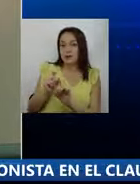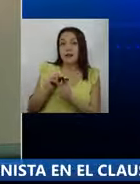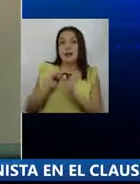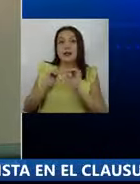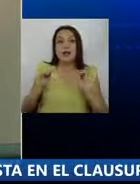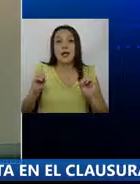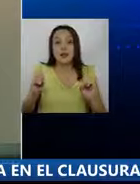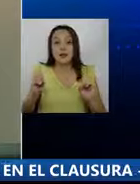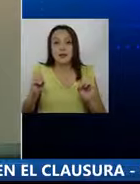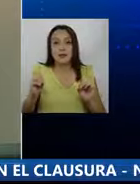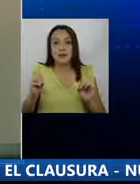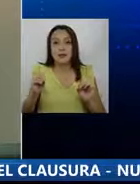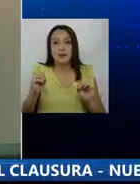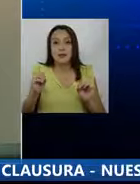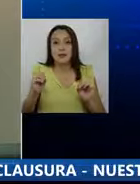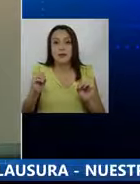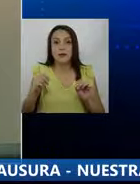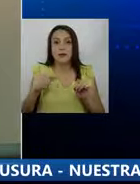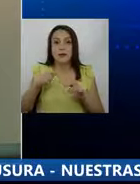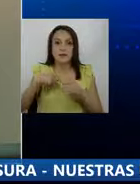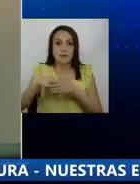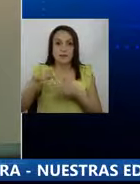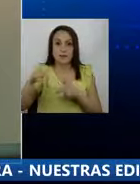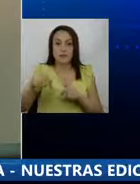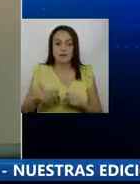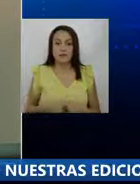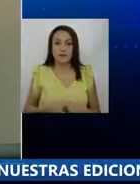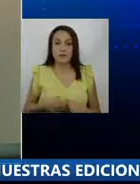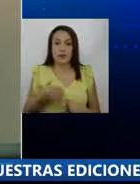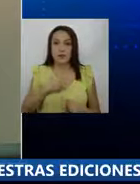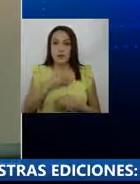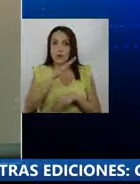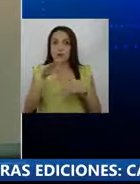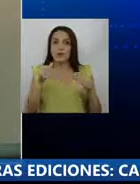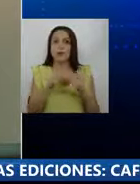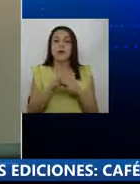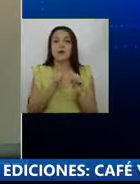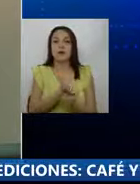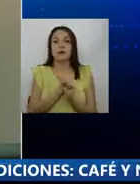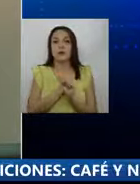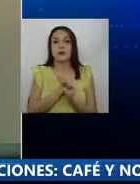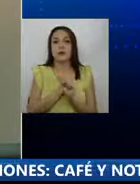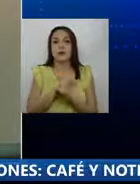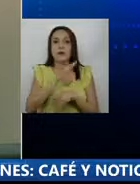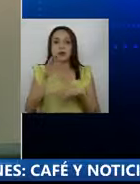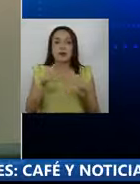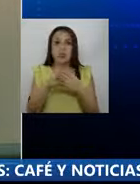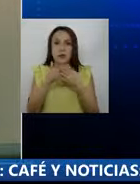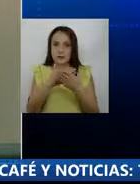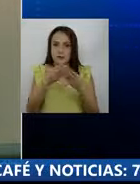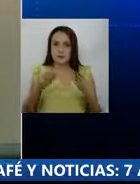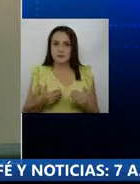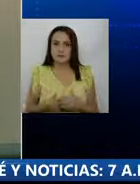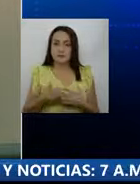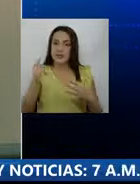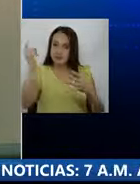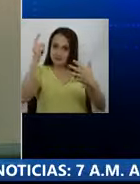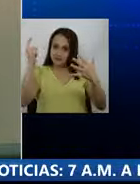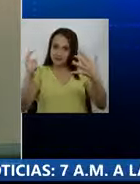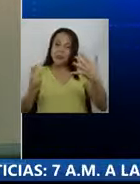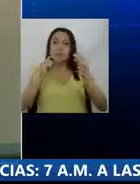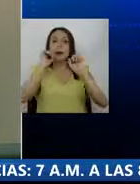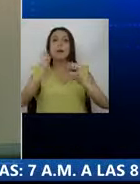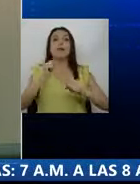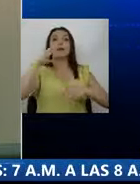haya podido detener. Tenemos todas las seguridades, todas las herramientas, etcétera, etcétera, para que eso se